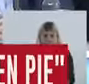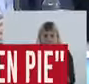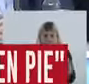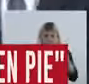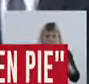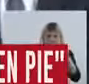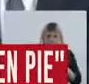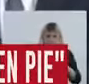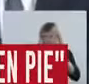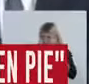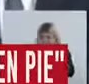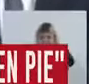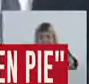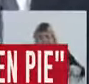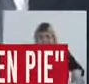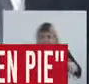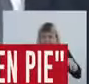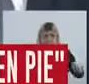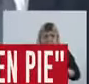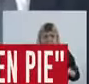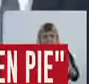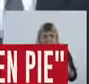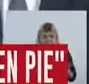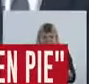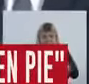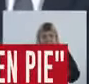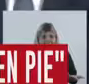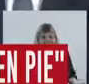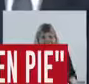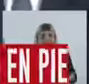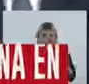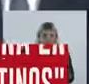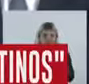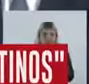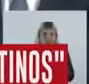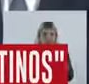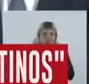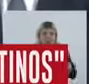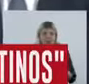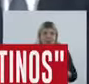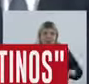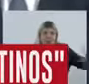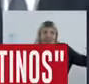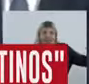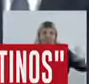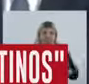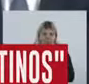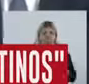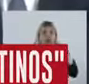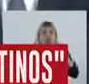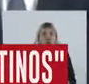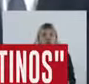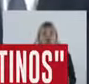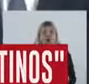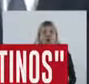de viviendas es enorme. Enorme. Bueno, hoy lo que hizo Jorge fue tocar